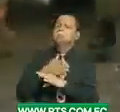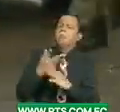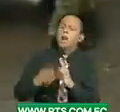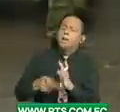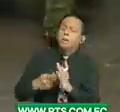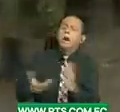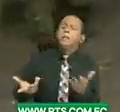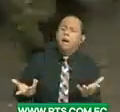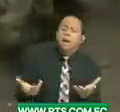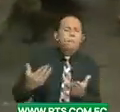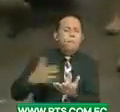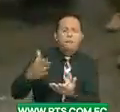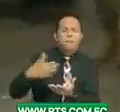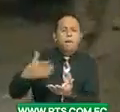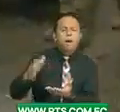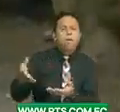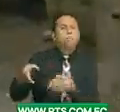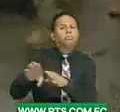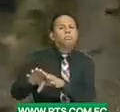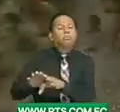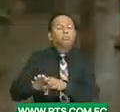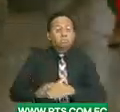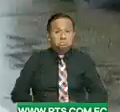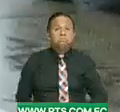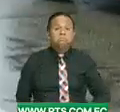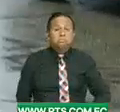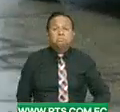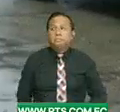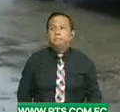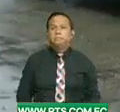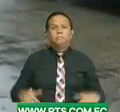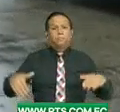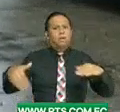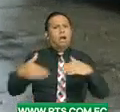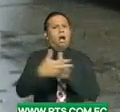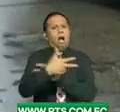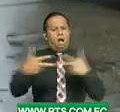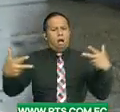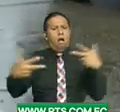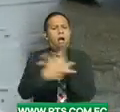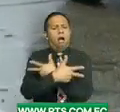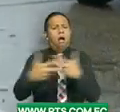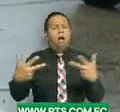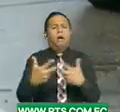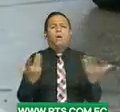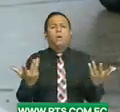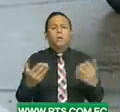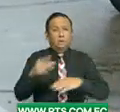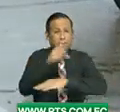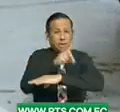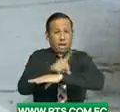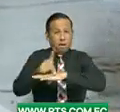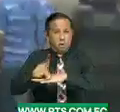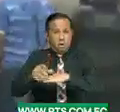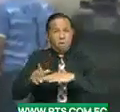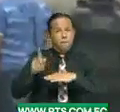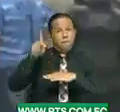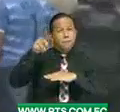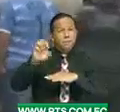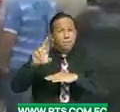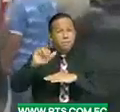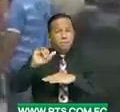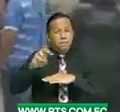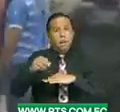interna y externa del centro de abasto. El tránsito vehicular en este sector, entre la vía Daule y la perimetral, se